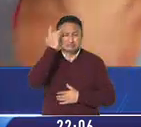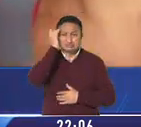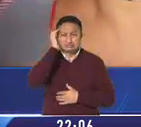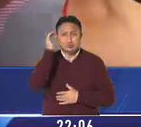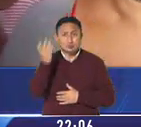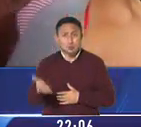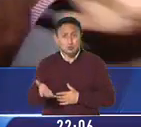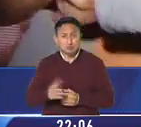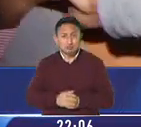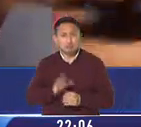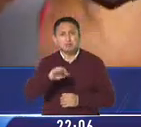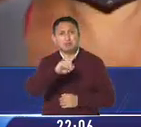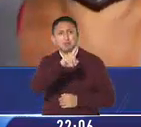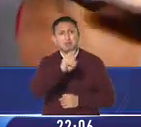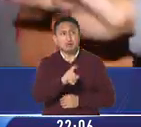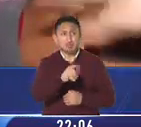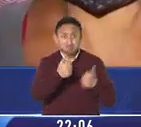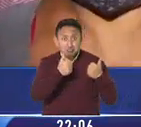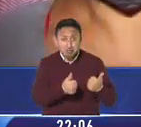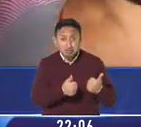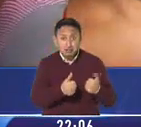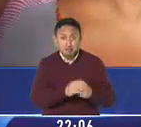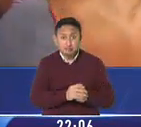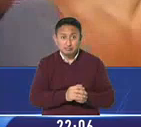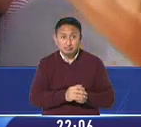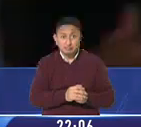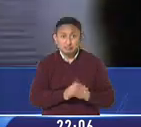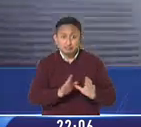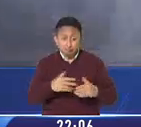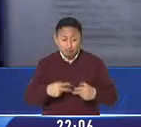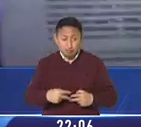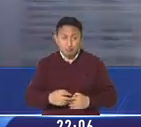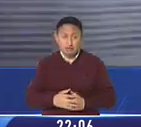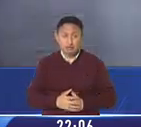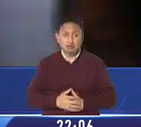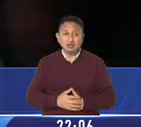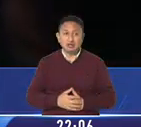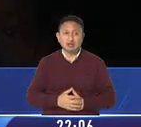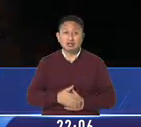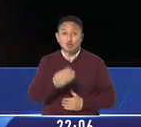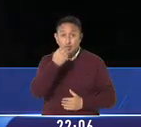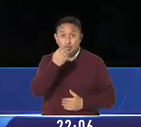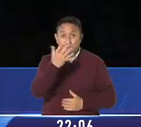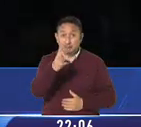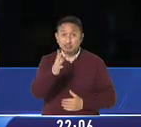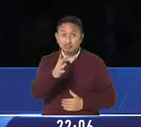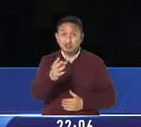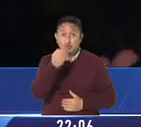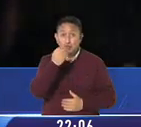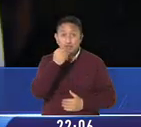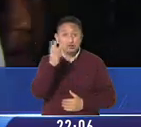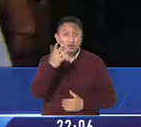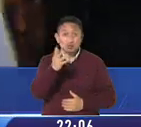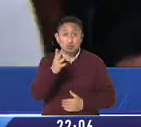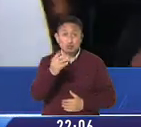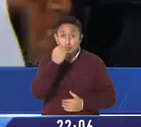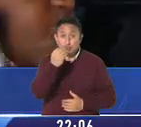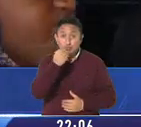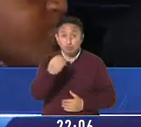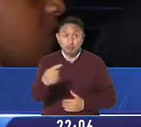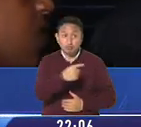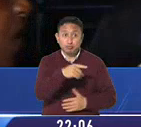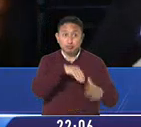mismo. Quieren saber si están bien, si siguen completos. No les dan de comer. No hay comida, no han comido